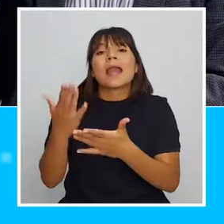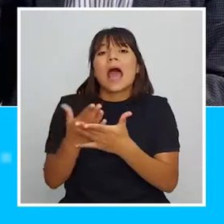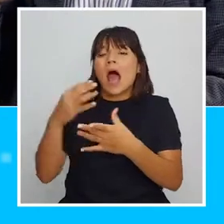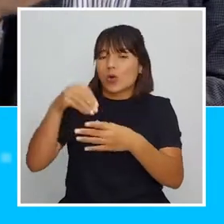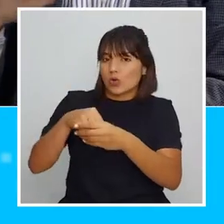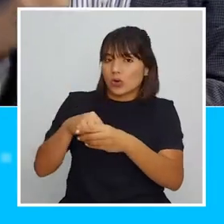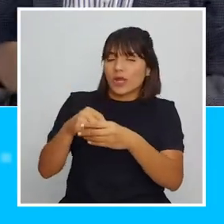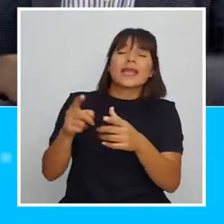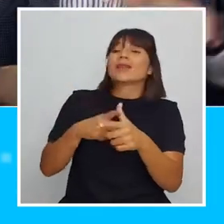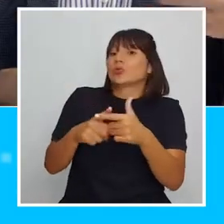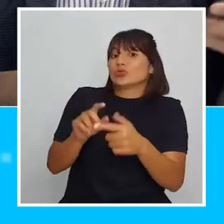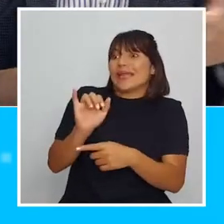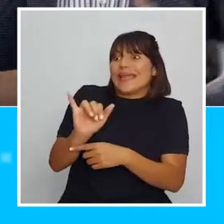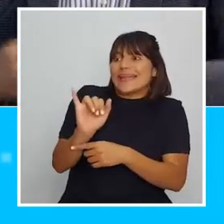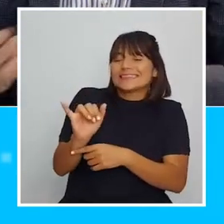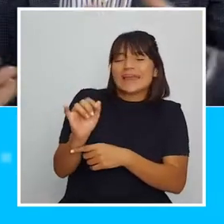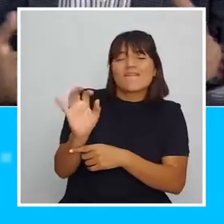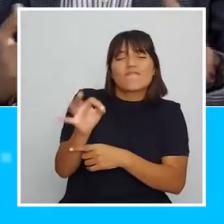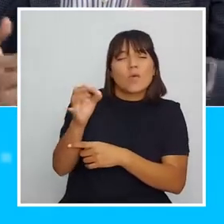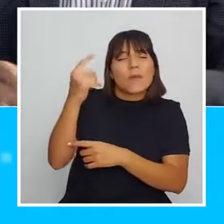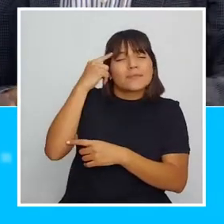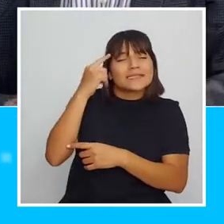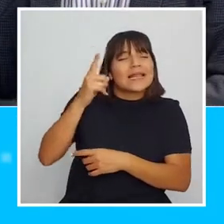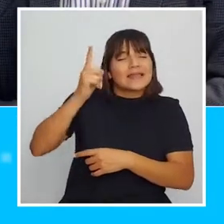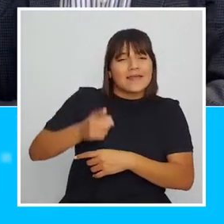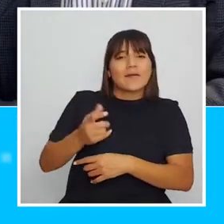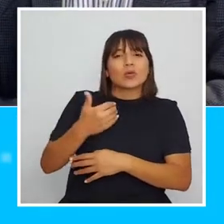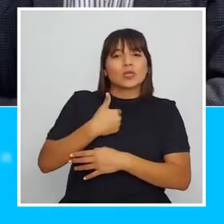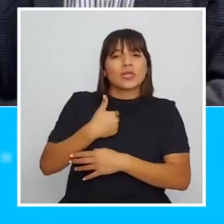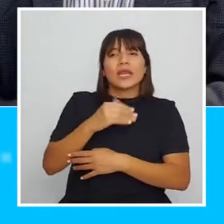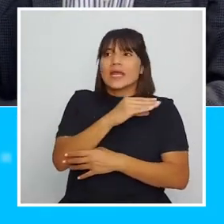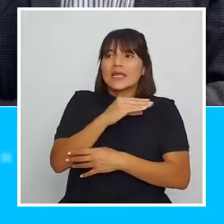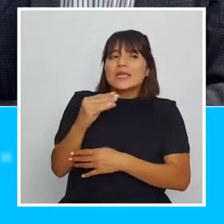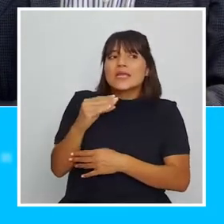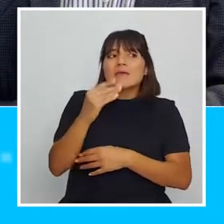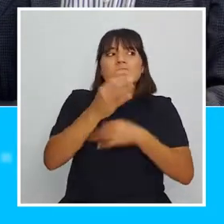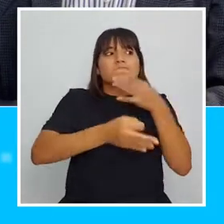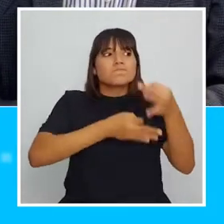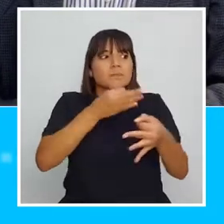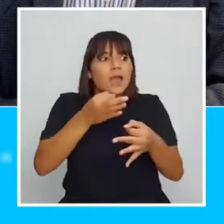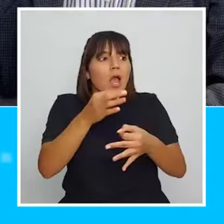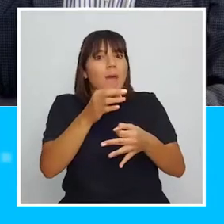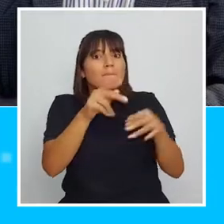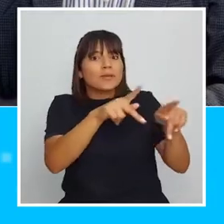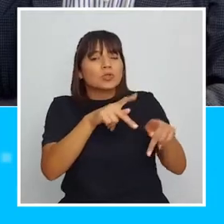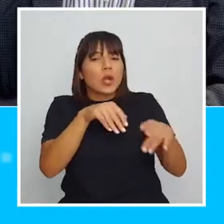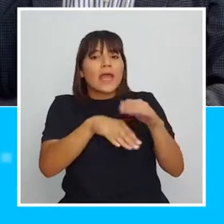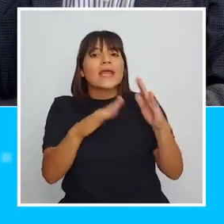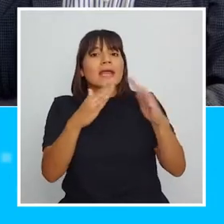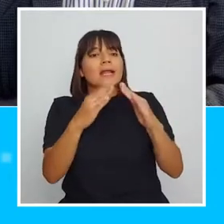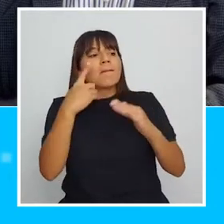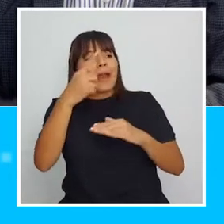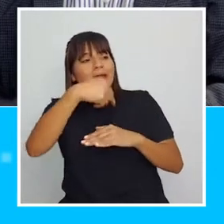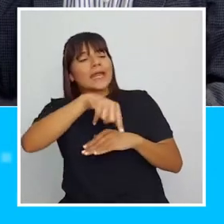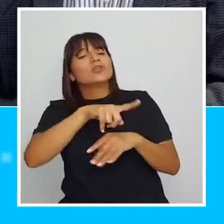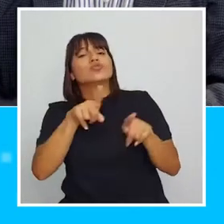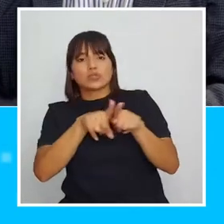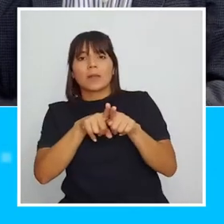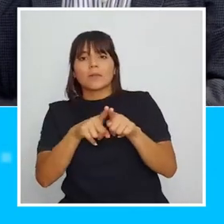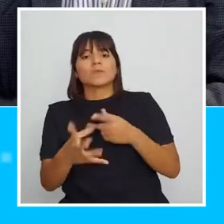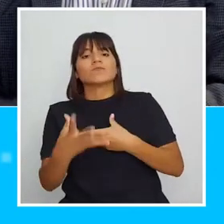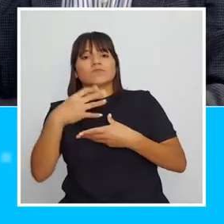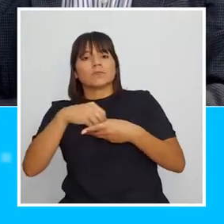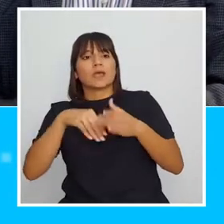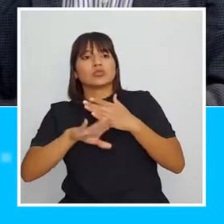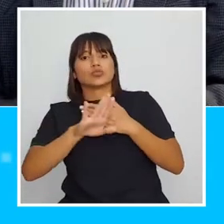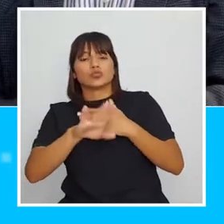inyectárnoslo nosotros y convencer a la gente, a la tropa en la casa, para que eso lo incorporen en sus hábitos.